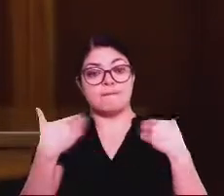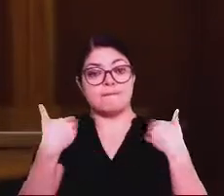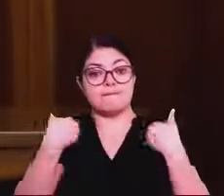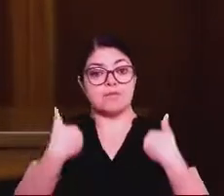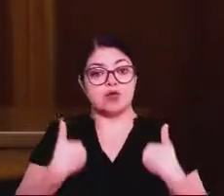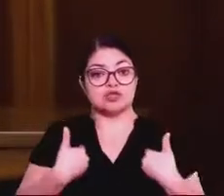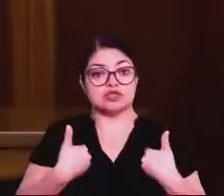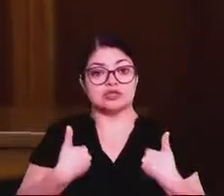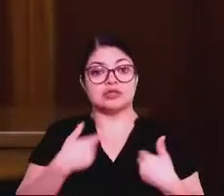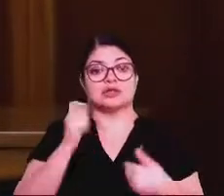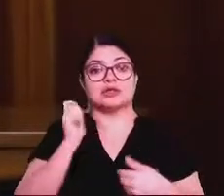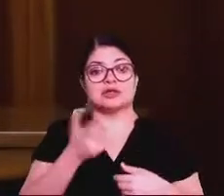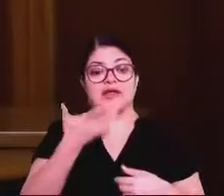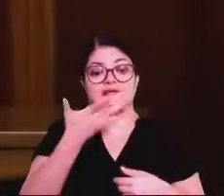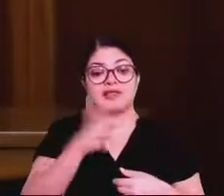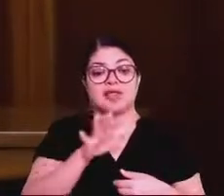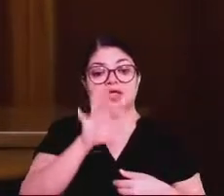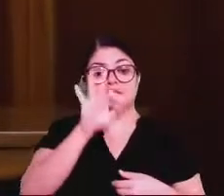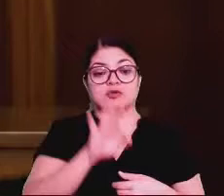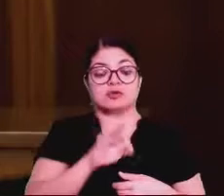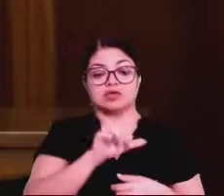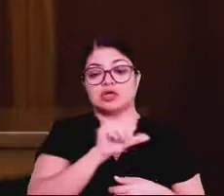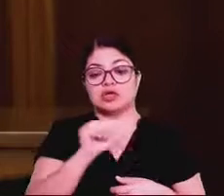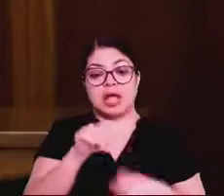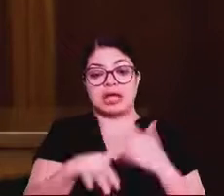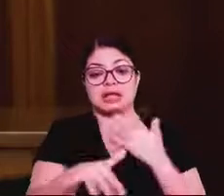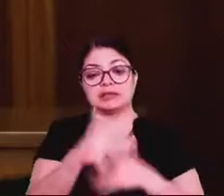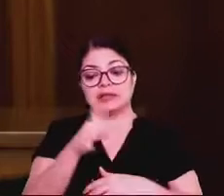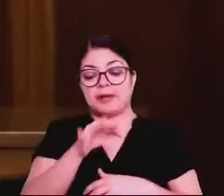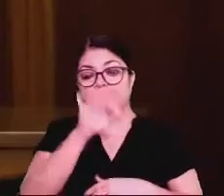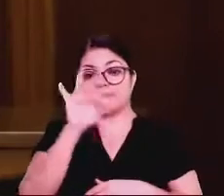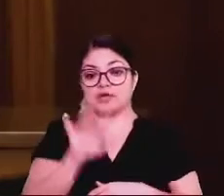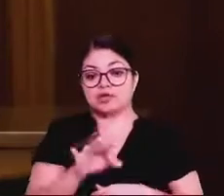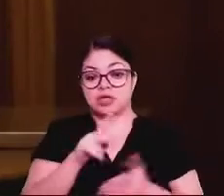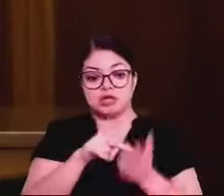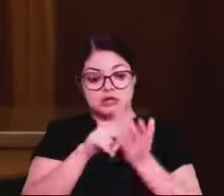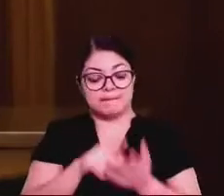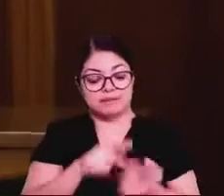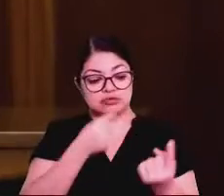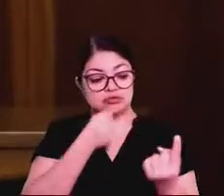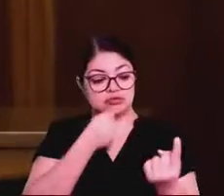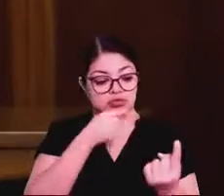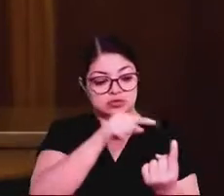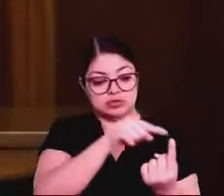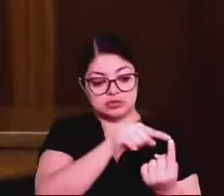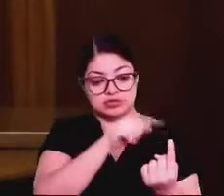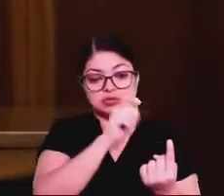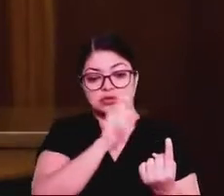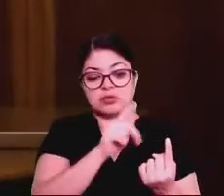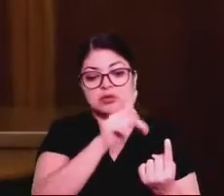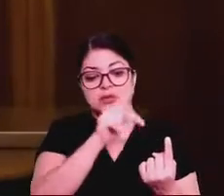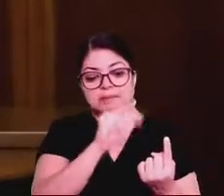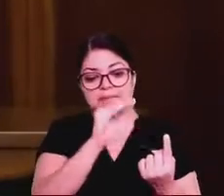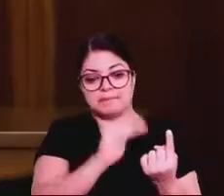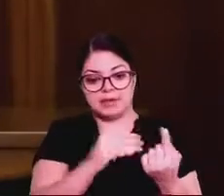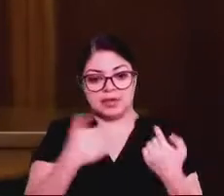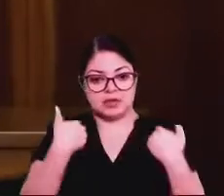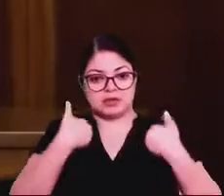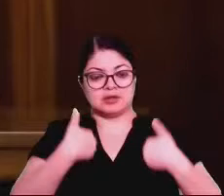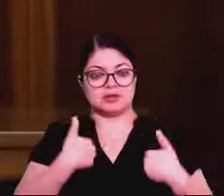no supere del 10% al 15% del peso de la niña o niño que la va a